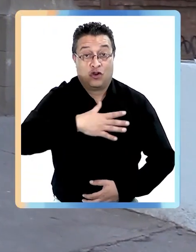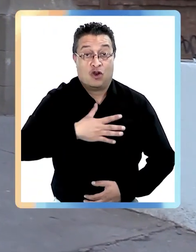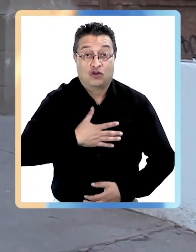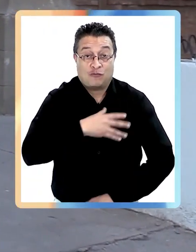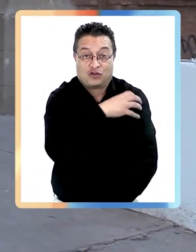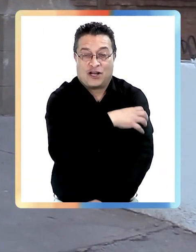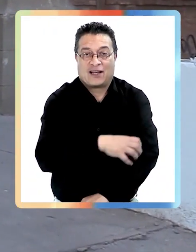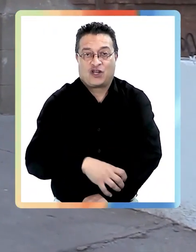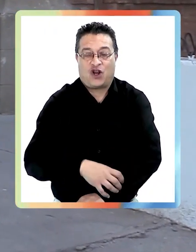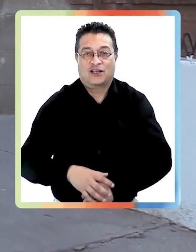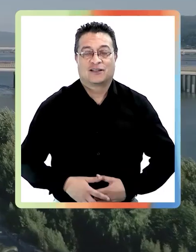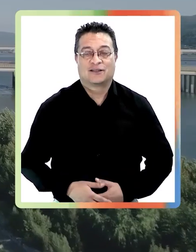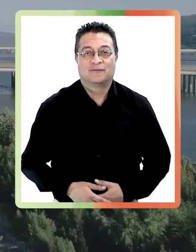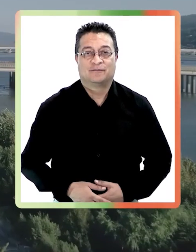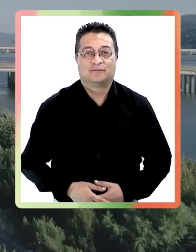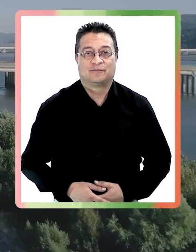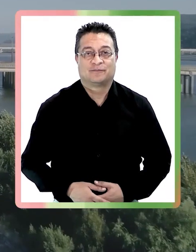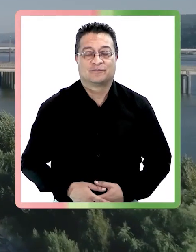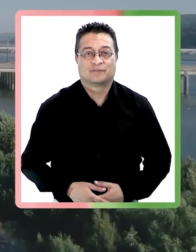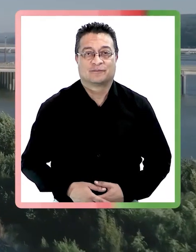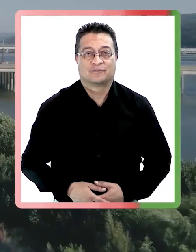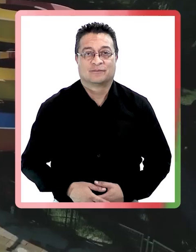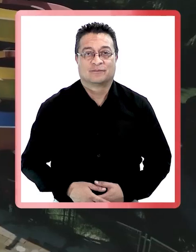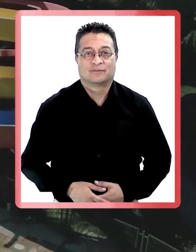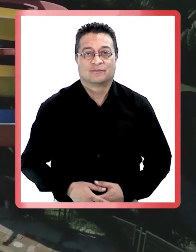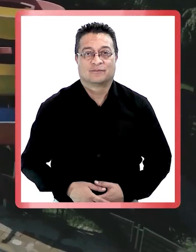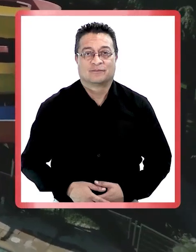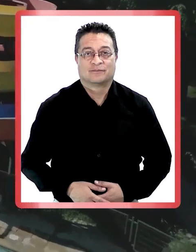Somos las regiones.